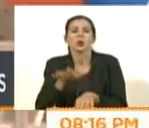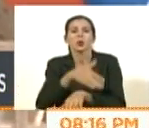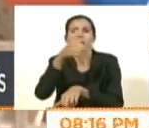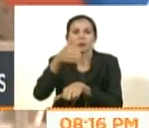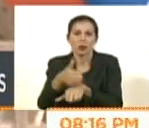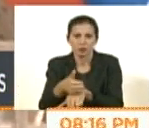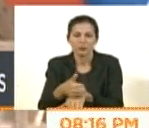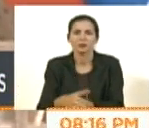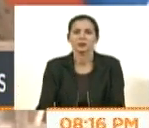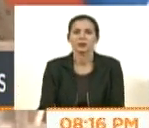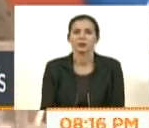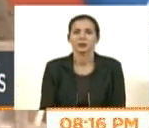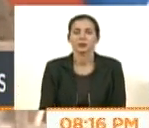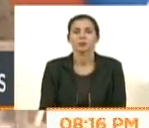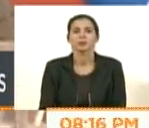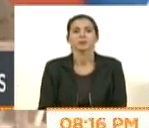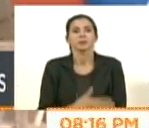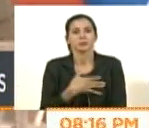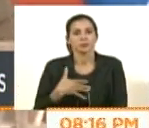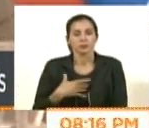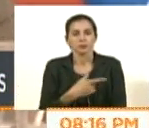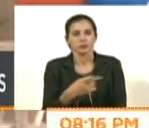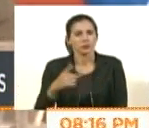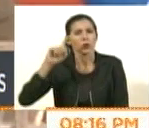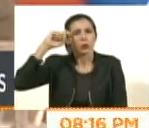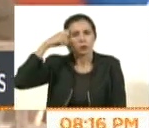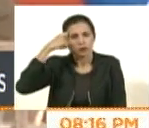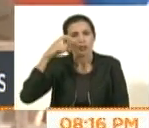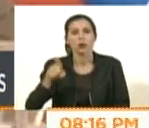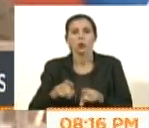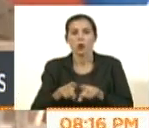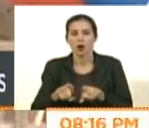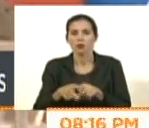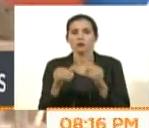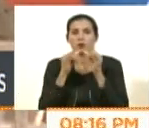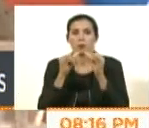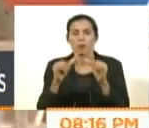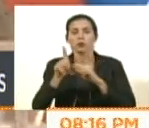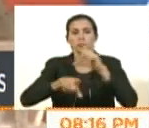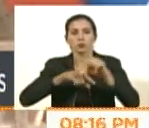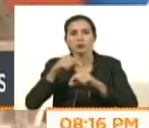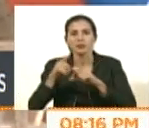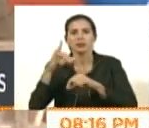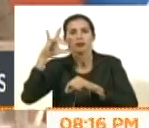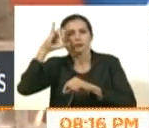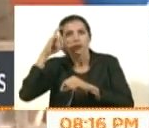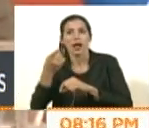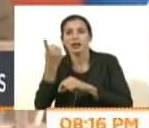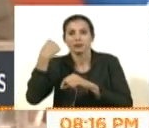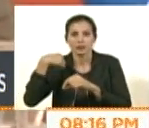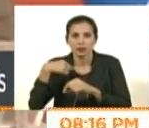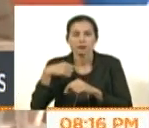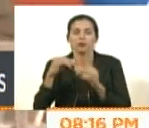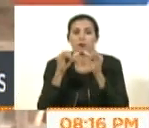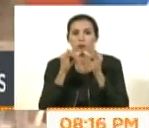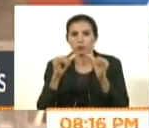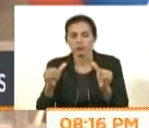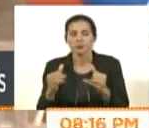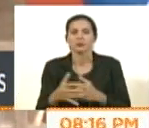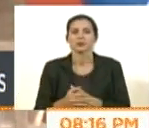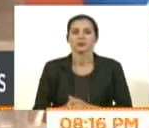queremos recordar, tal como lo anunciamos en las redes sociales el día de ayer, y